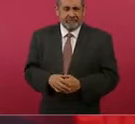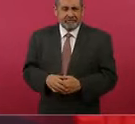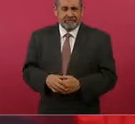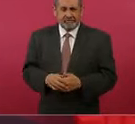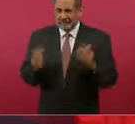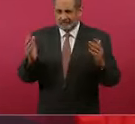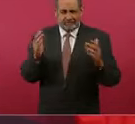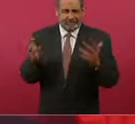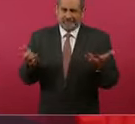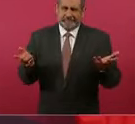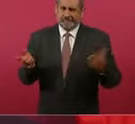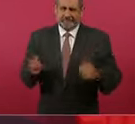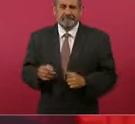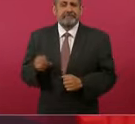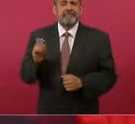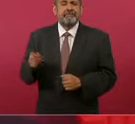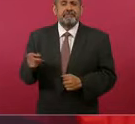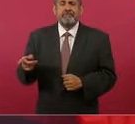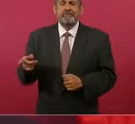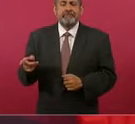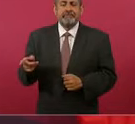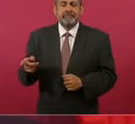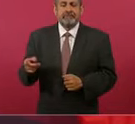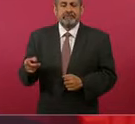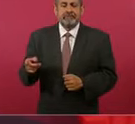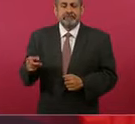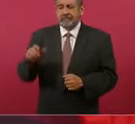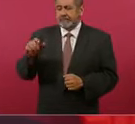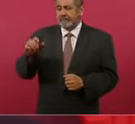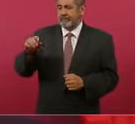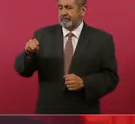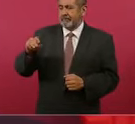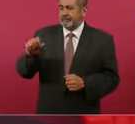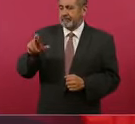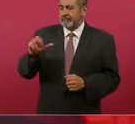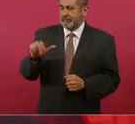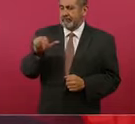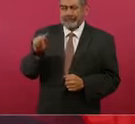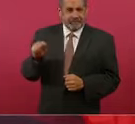¿Cómo se va a comparar a Marat